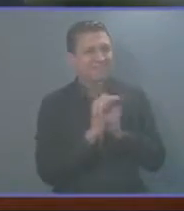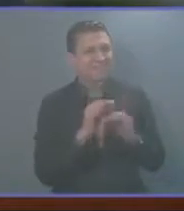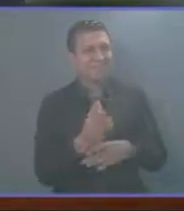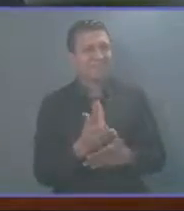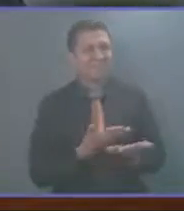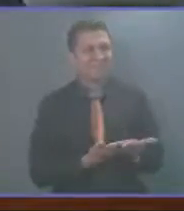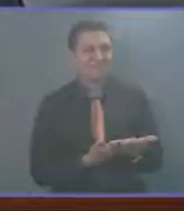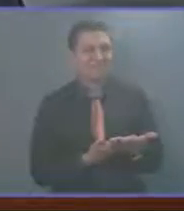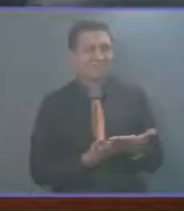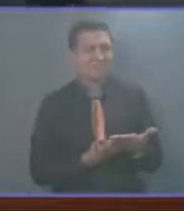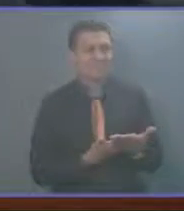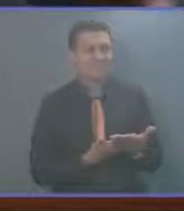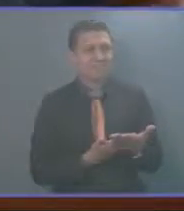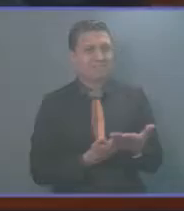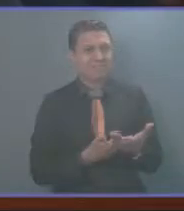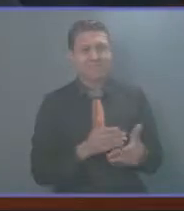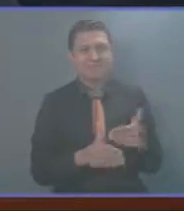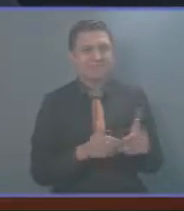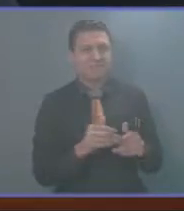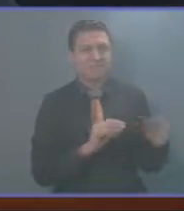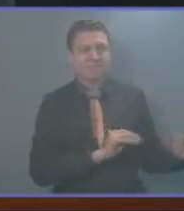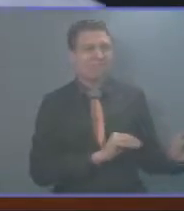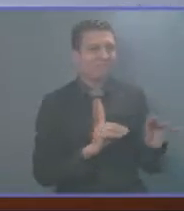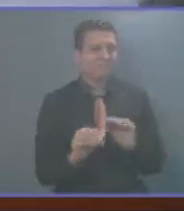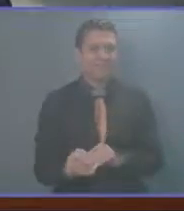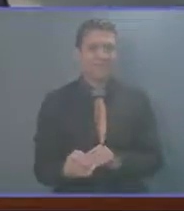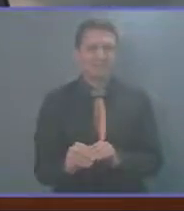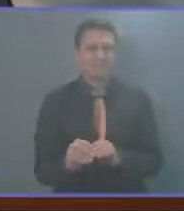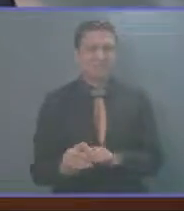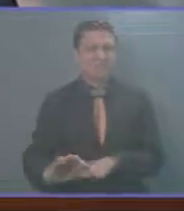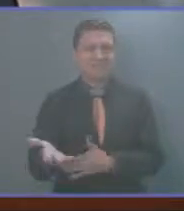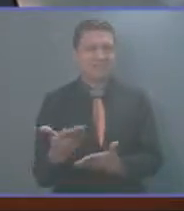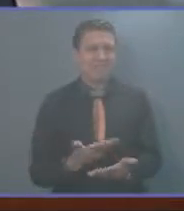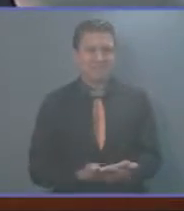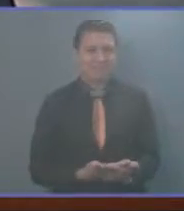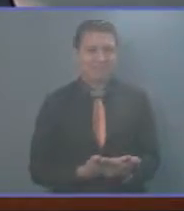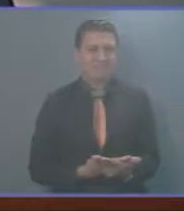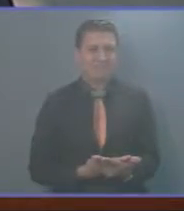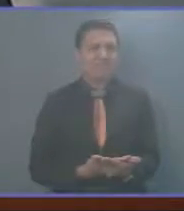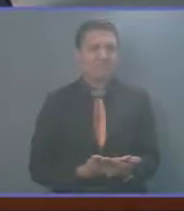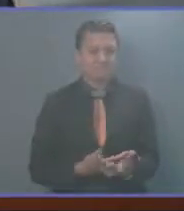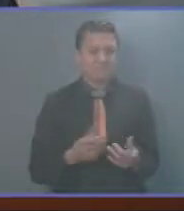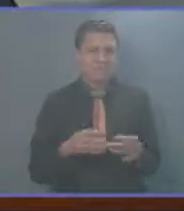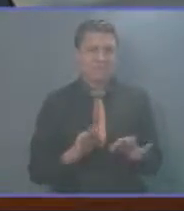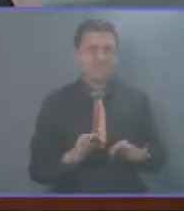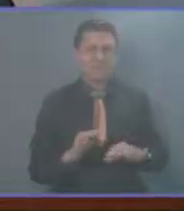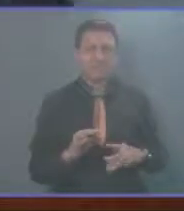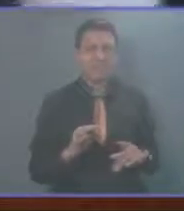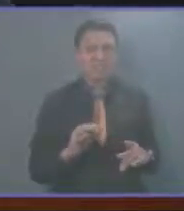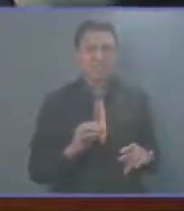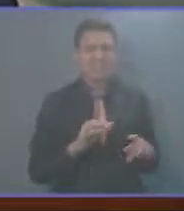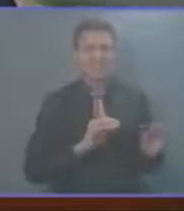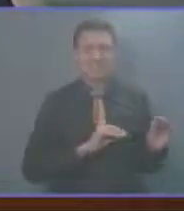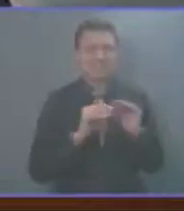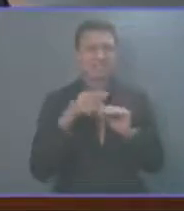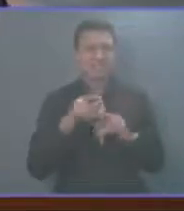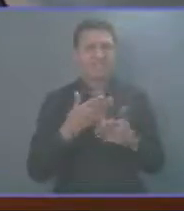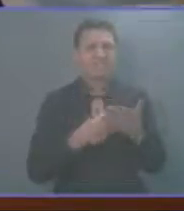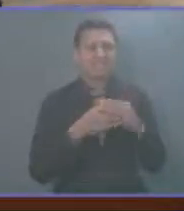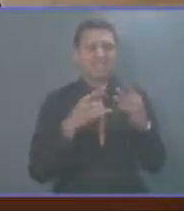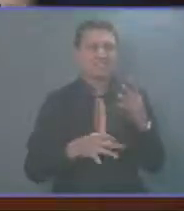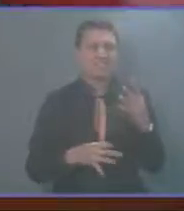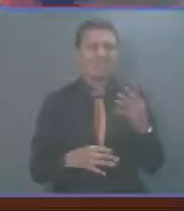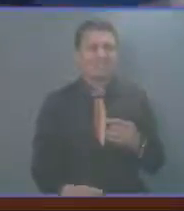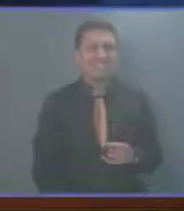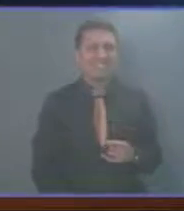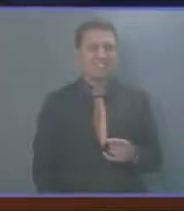han embargado algunas o han tenido algunos problemas algunos vehículos y no los han podido recuperar porque no está claramente establecido en la ley quién es